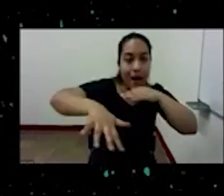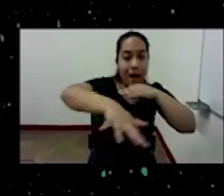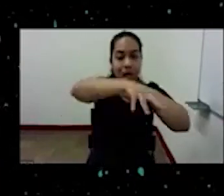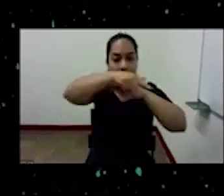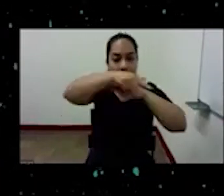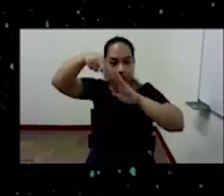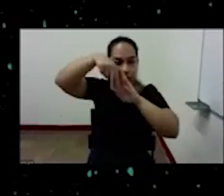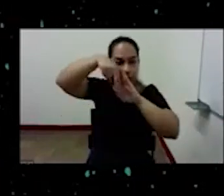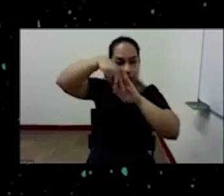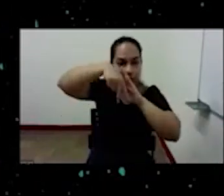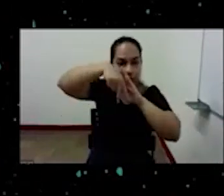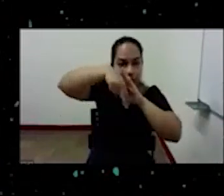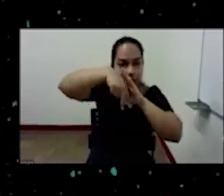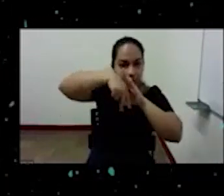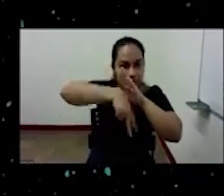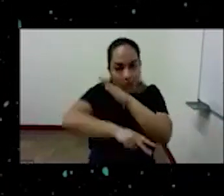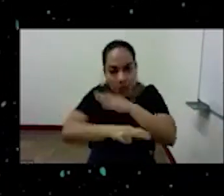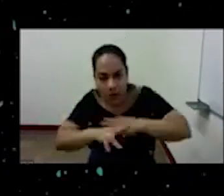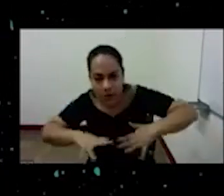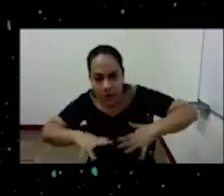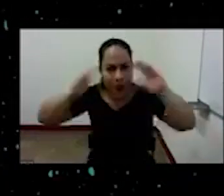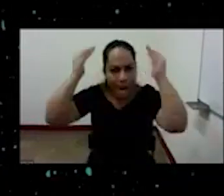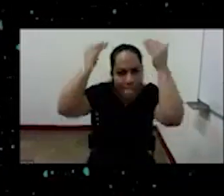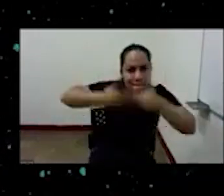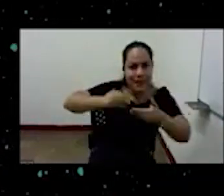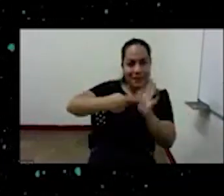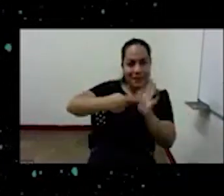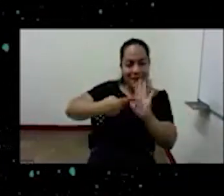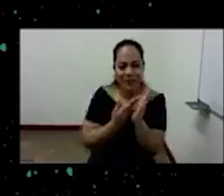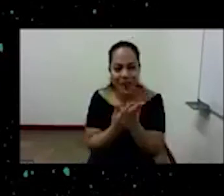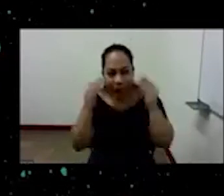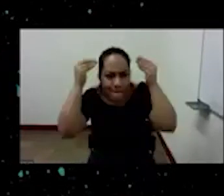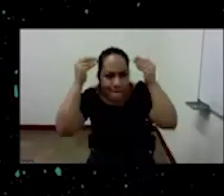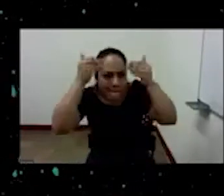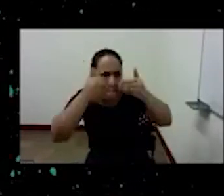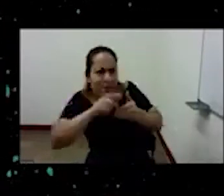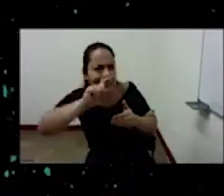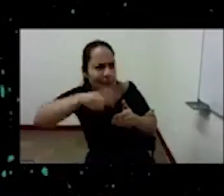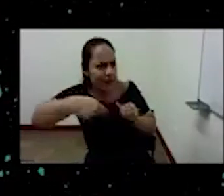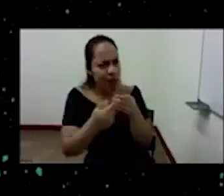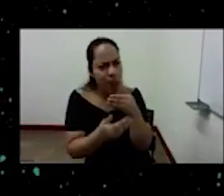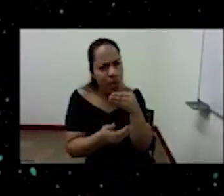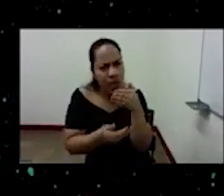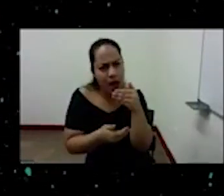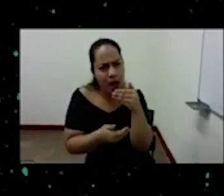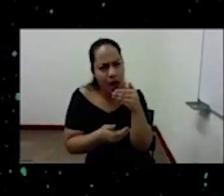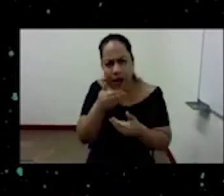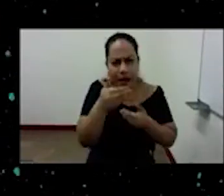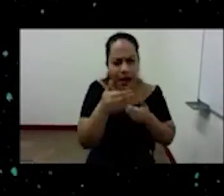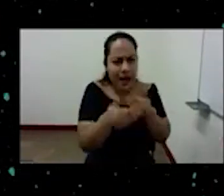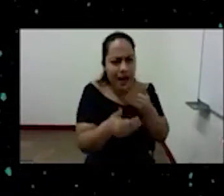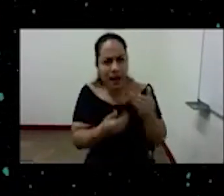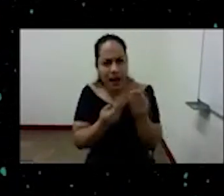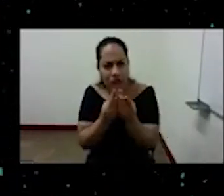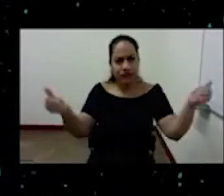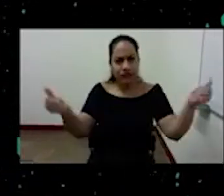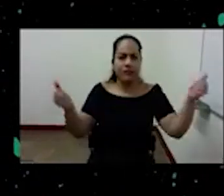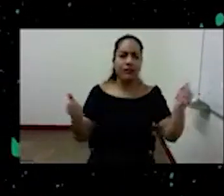olas místicas de un culto secreto que poco a poco debía invadir el mundo entero.